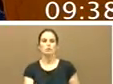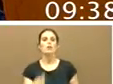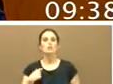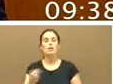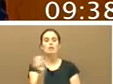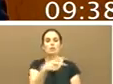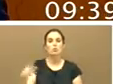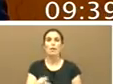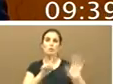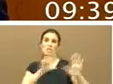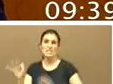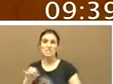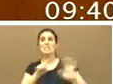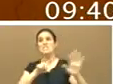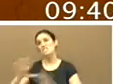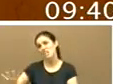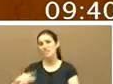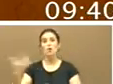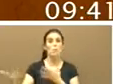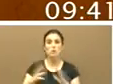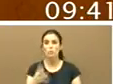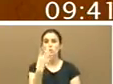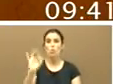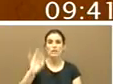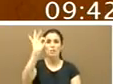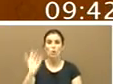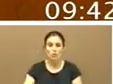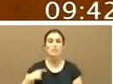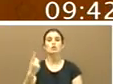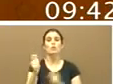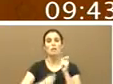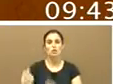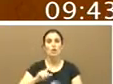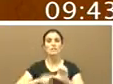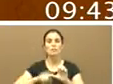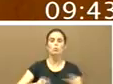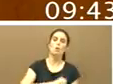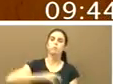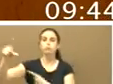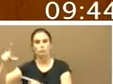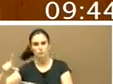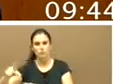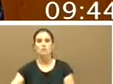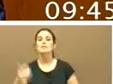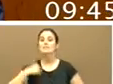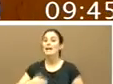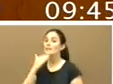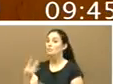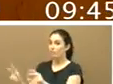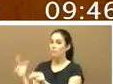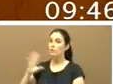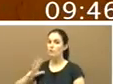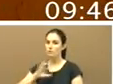durante 1960-1975 el 40% de la población extremeña tuvo que emigrar lejos de Extremadura. Vaya terminando, señoría.